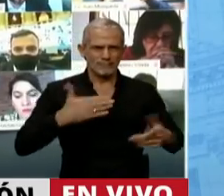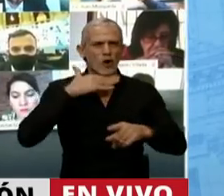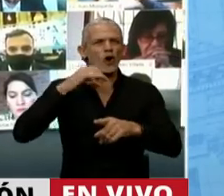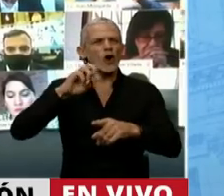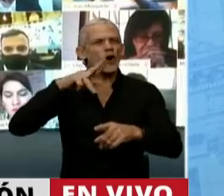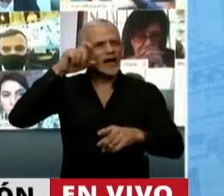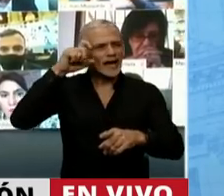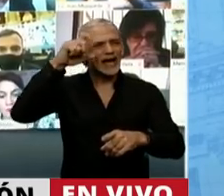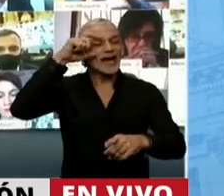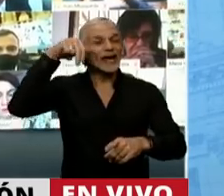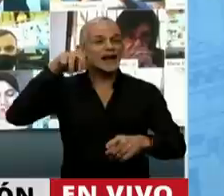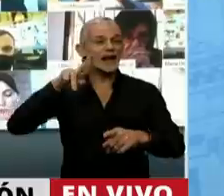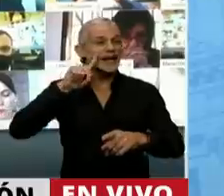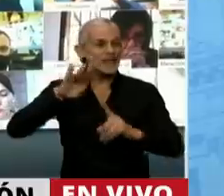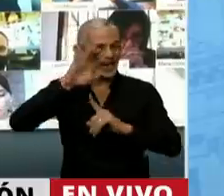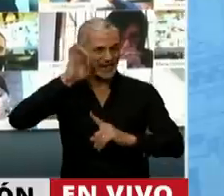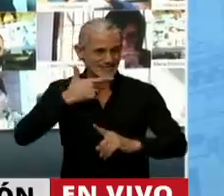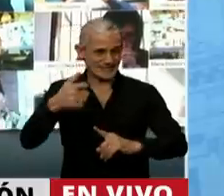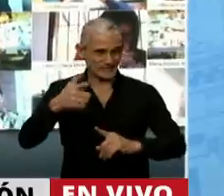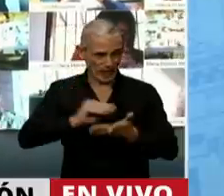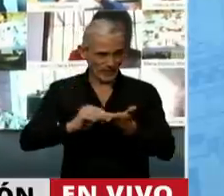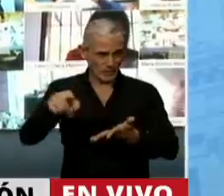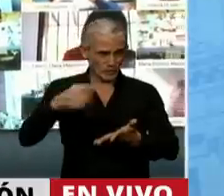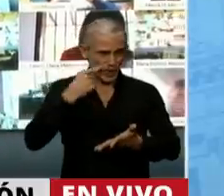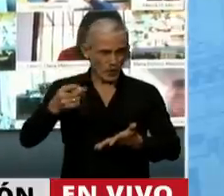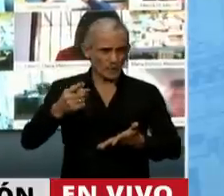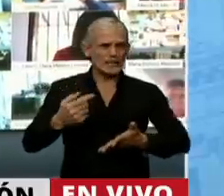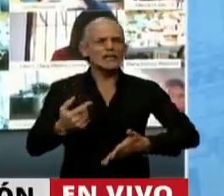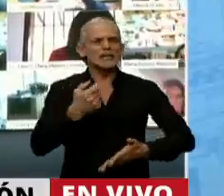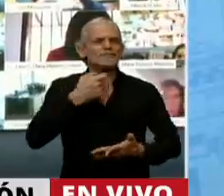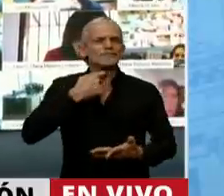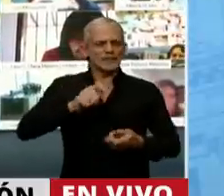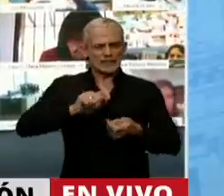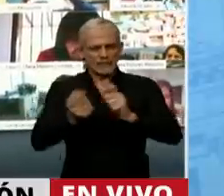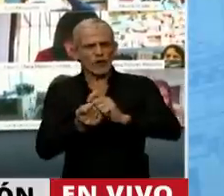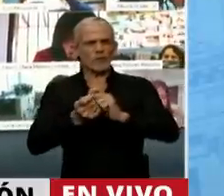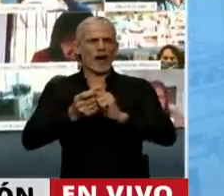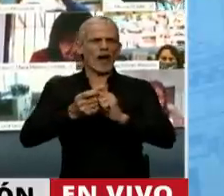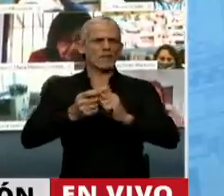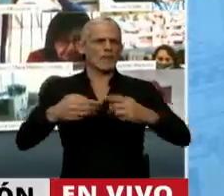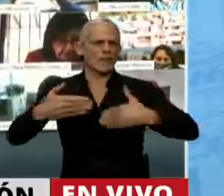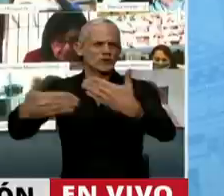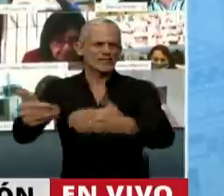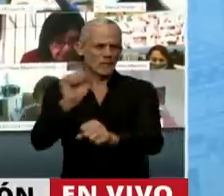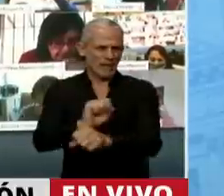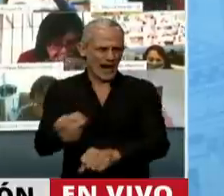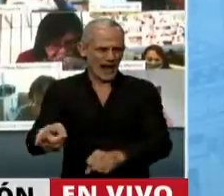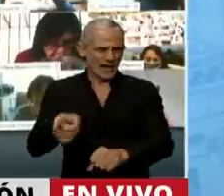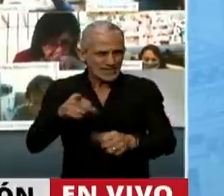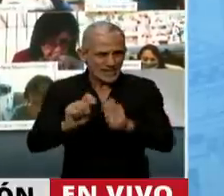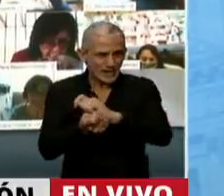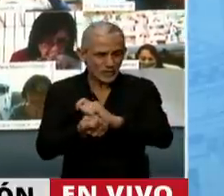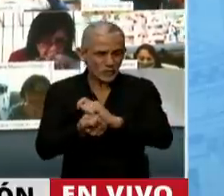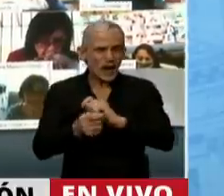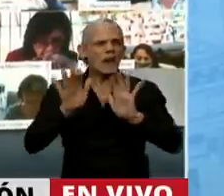Jorge Ricardo Enríquez, él plantea una reforma procesal penal. Esta reforma procesal penal